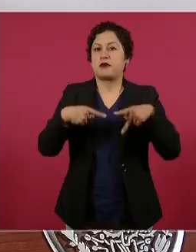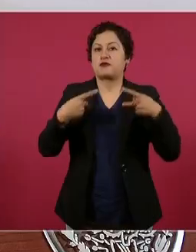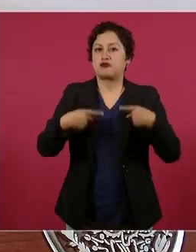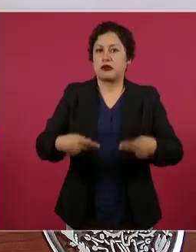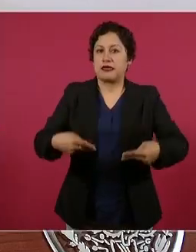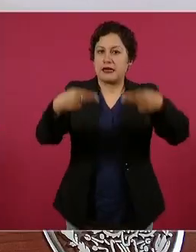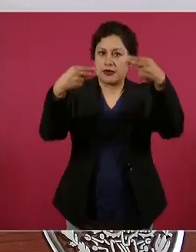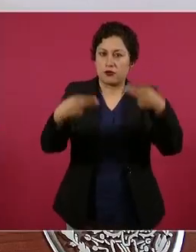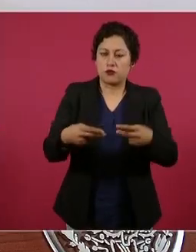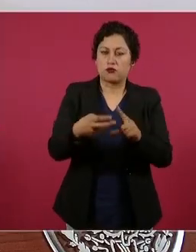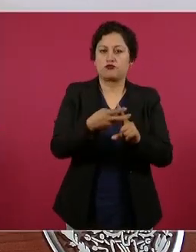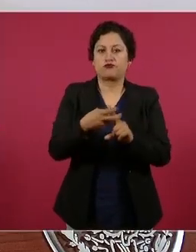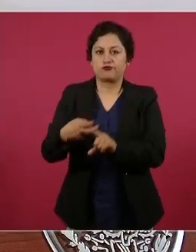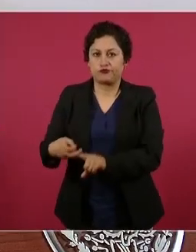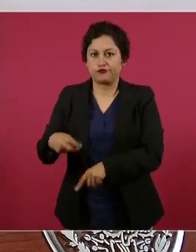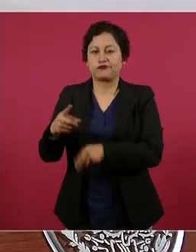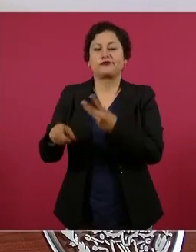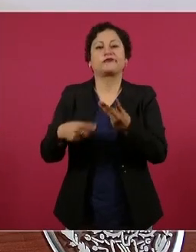banqueros.